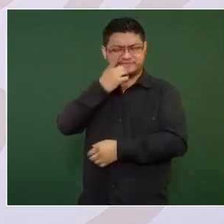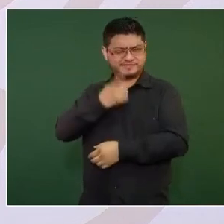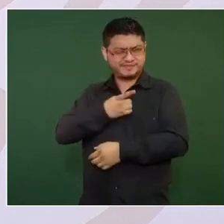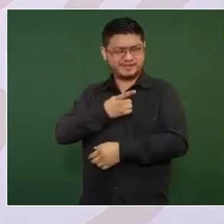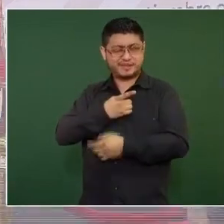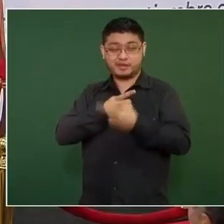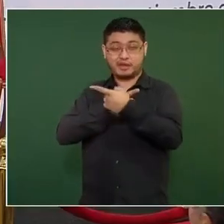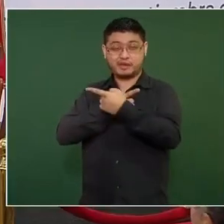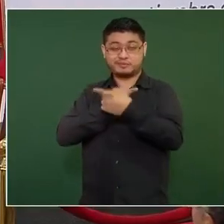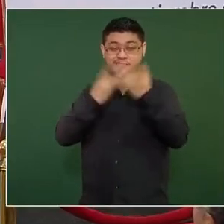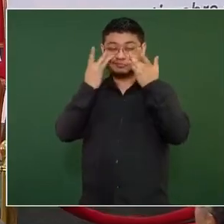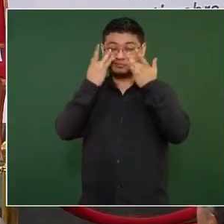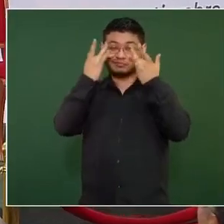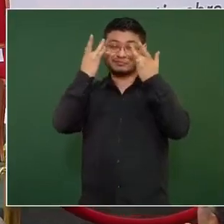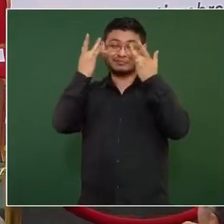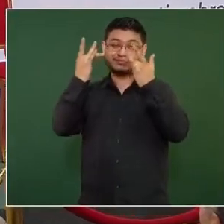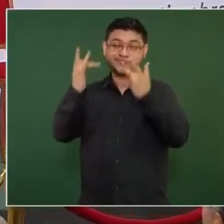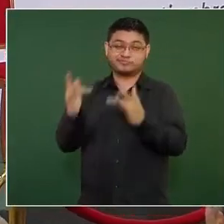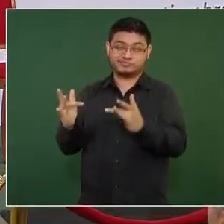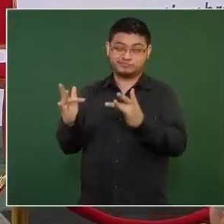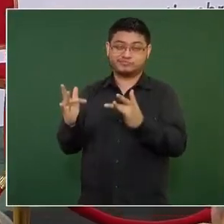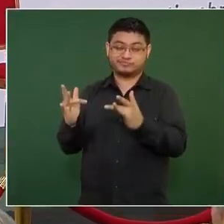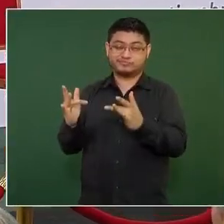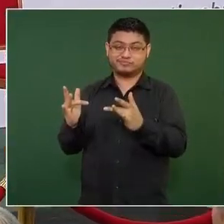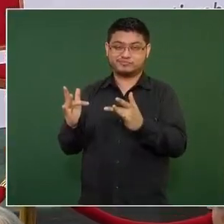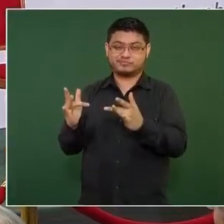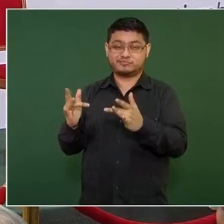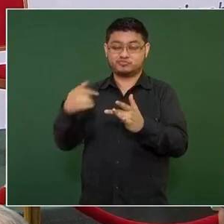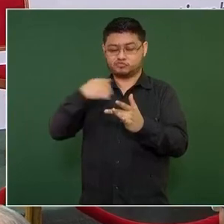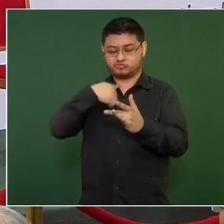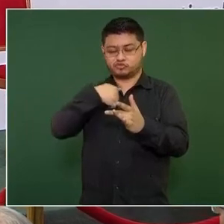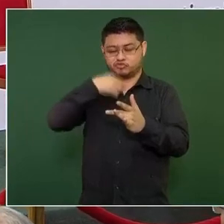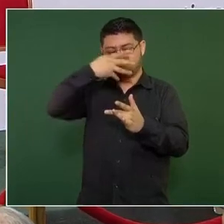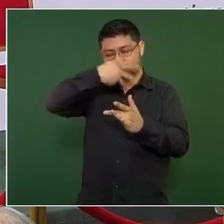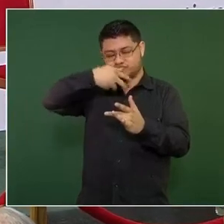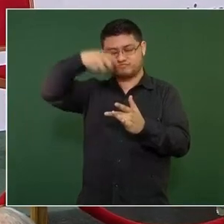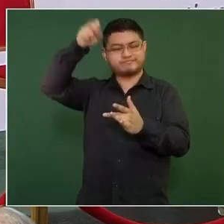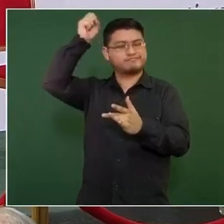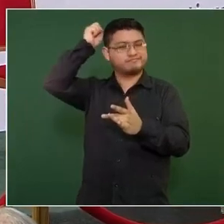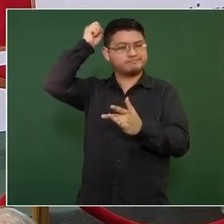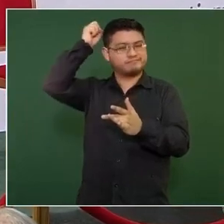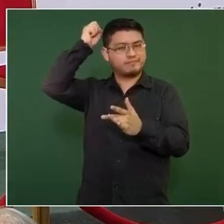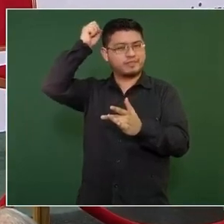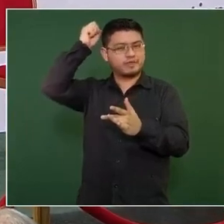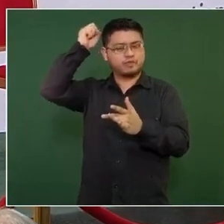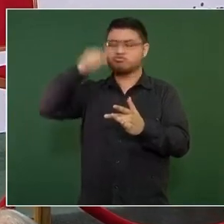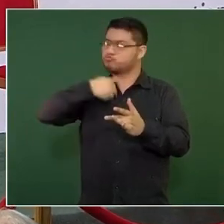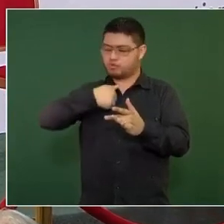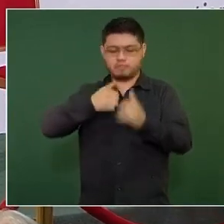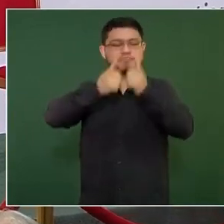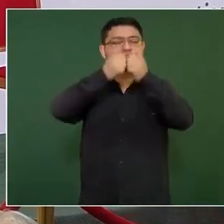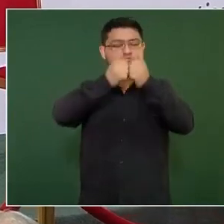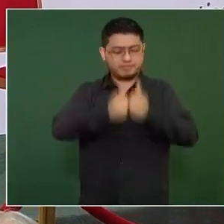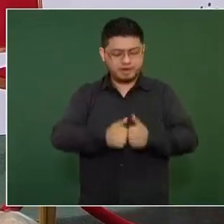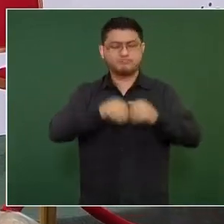es que renunciaba a buscar ser candidato en Chiapas y se quedaba a